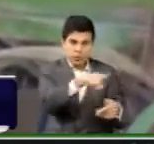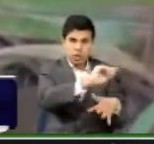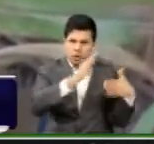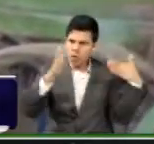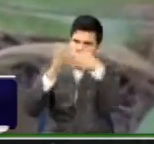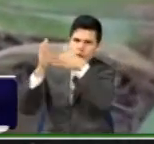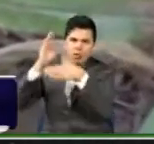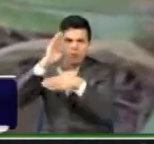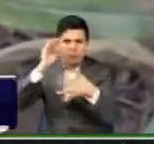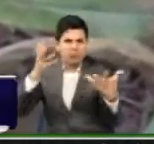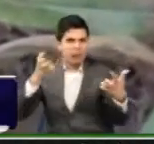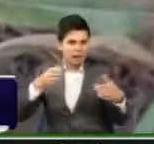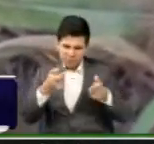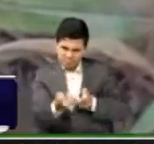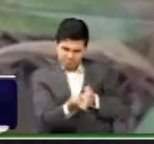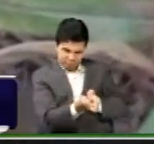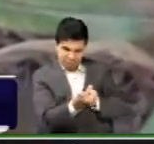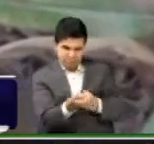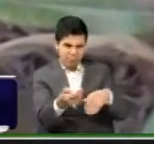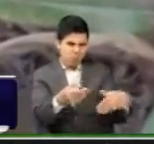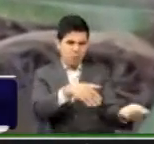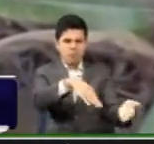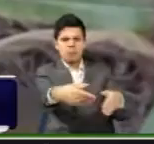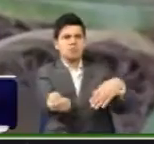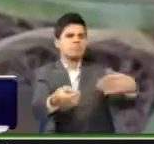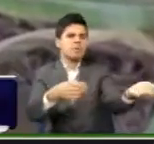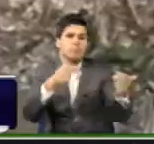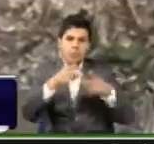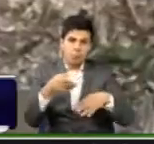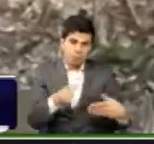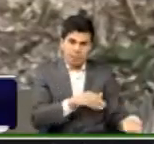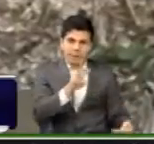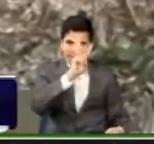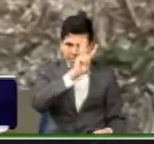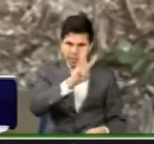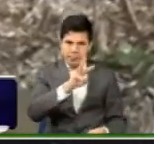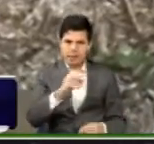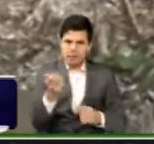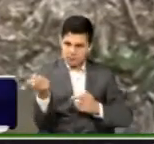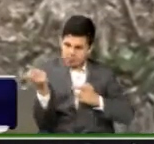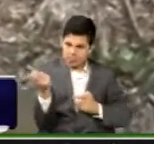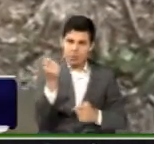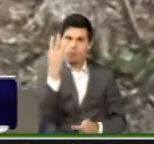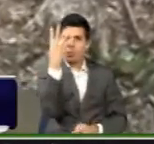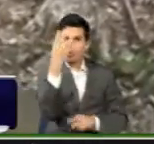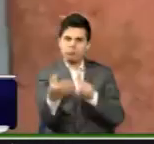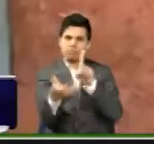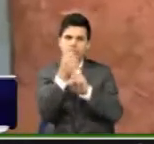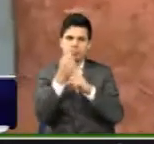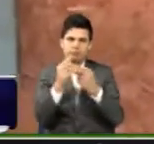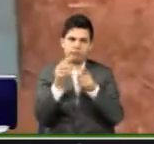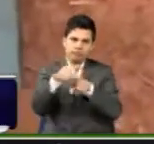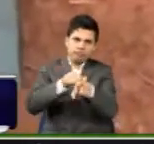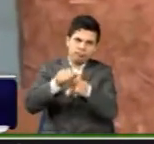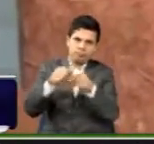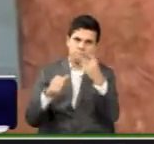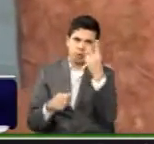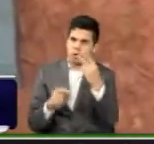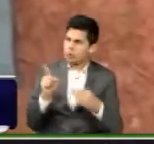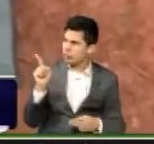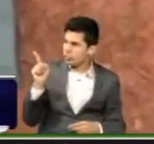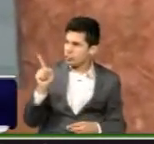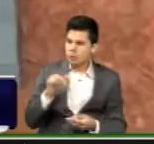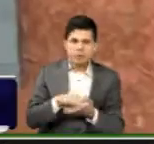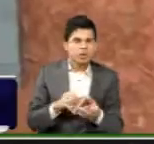nuestros policías. 3 abatidos, 4 fusiles incautados, 2 pistolas. Producto